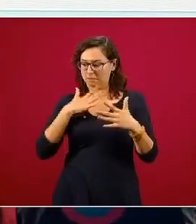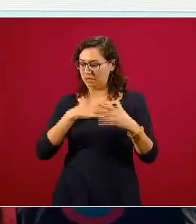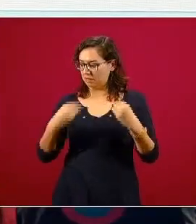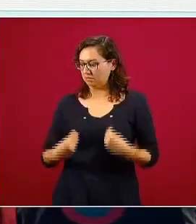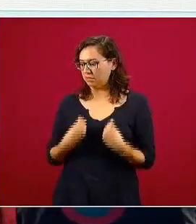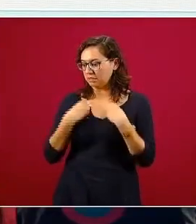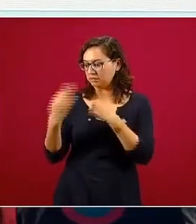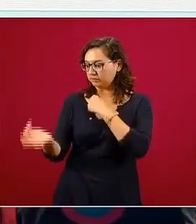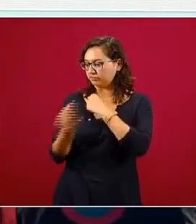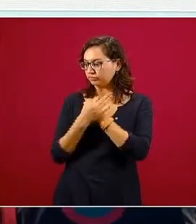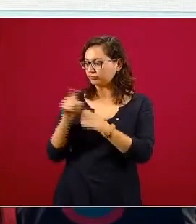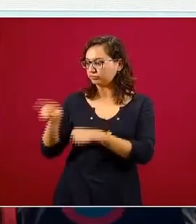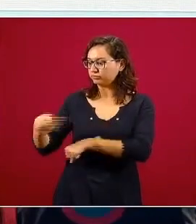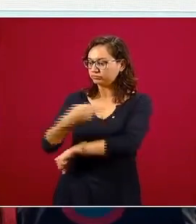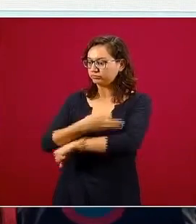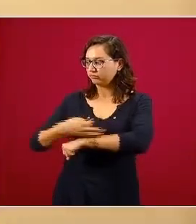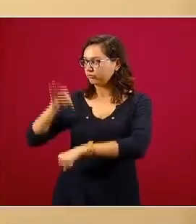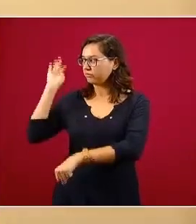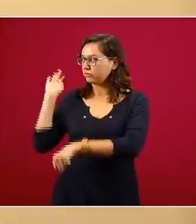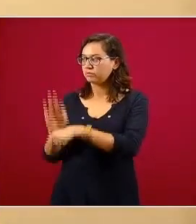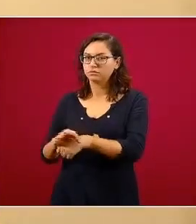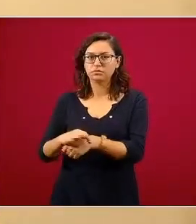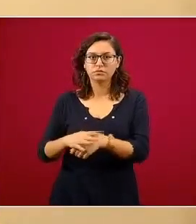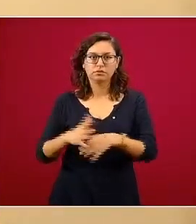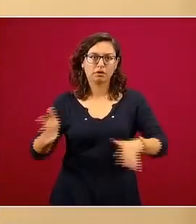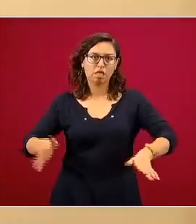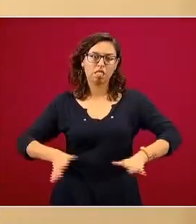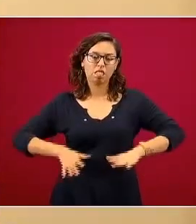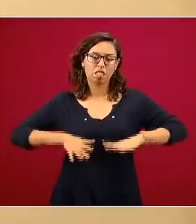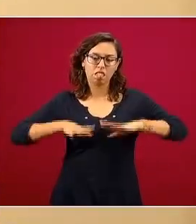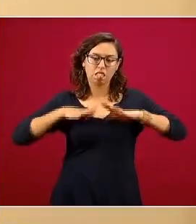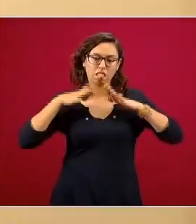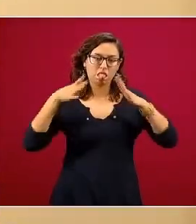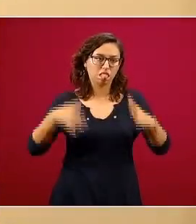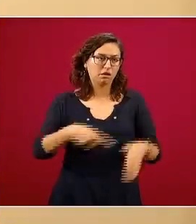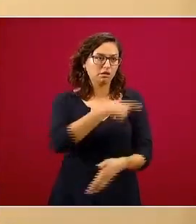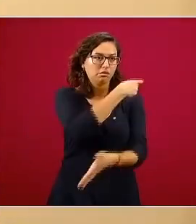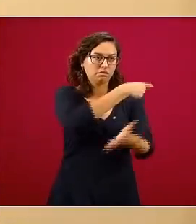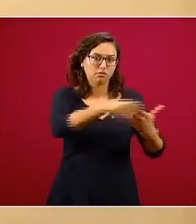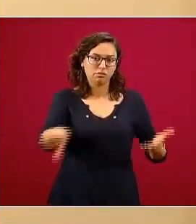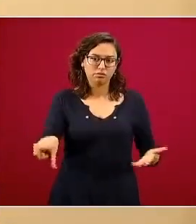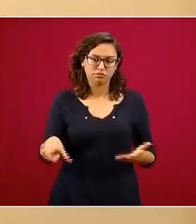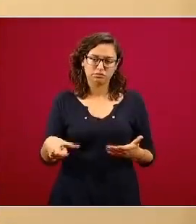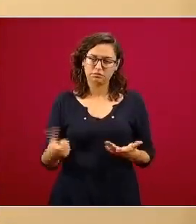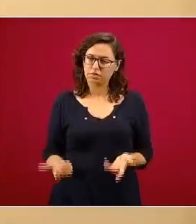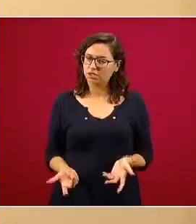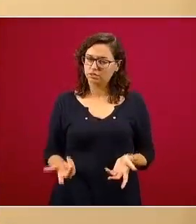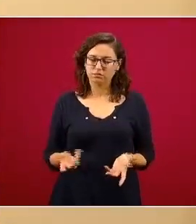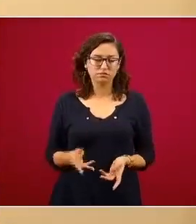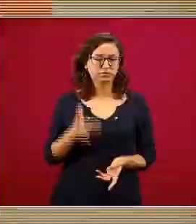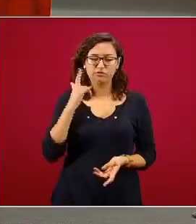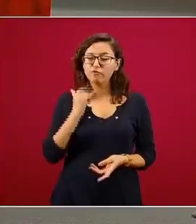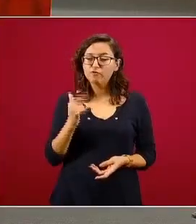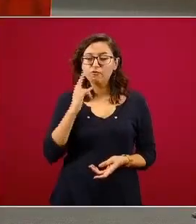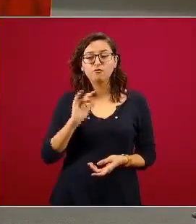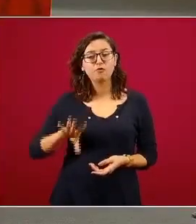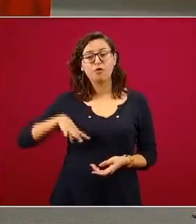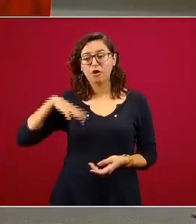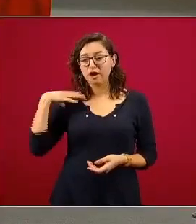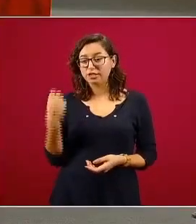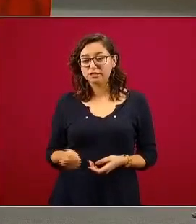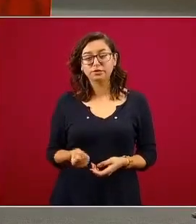o salvar la vida de un familiar, mucha gente llegó a hacer hasta lo imposible,